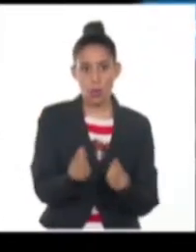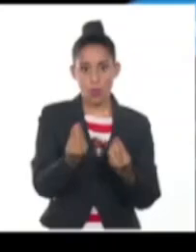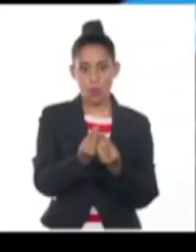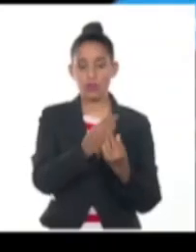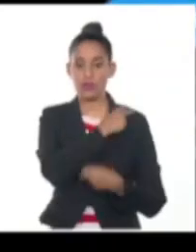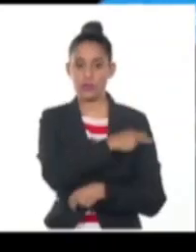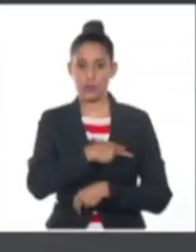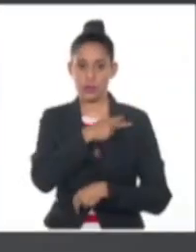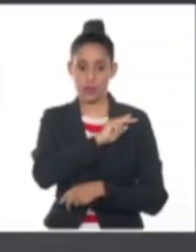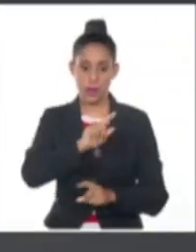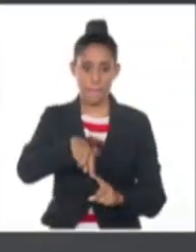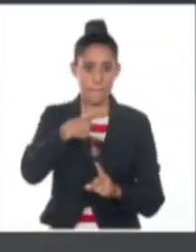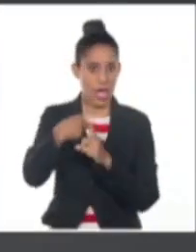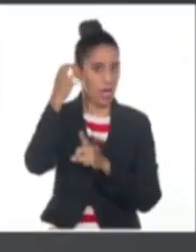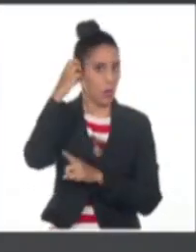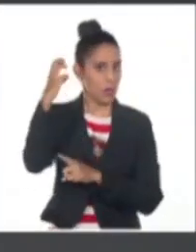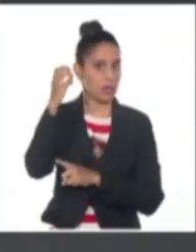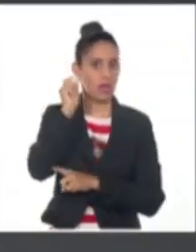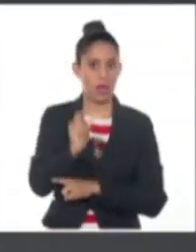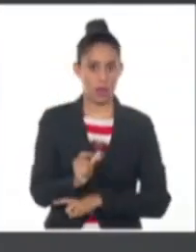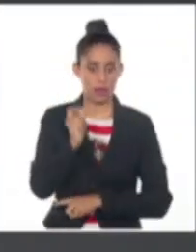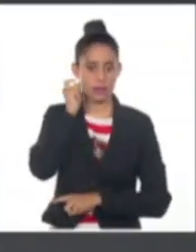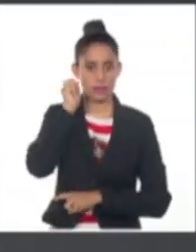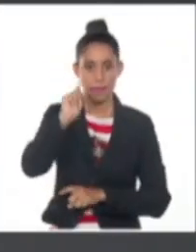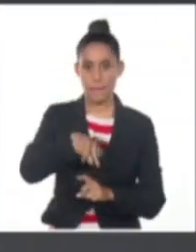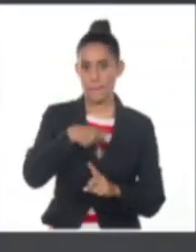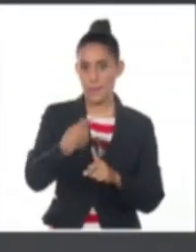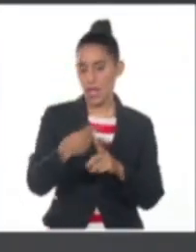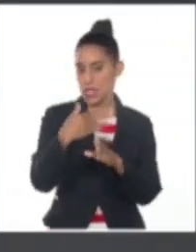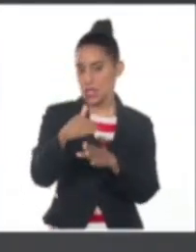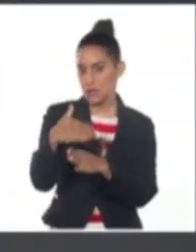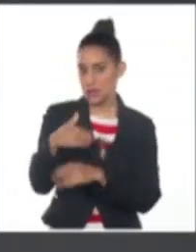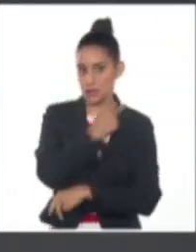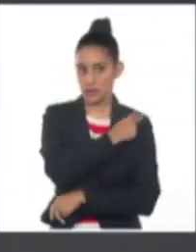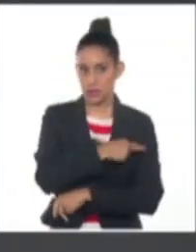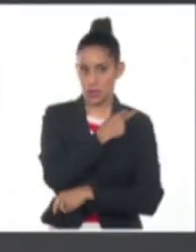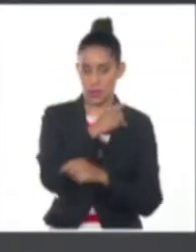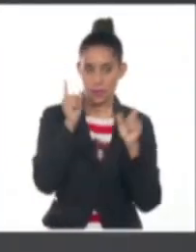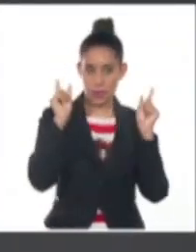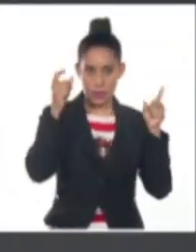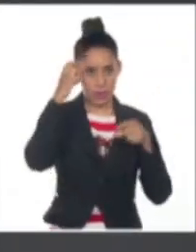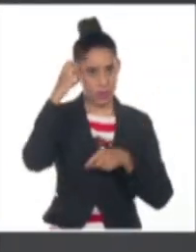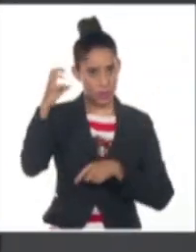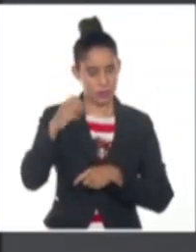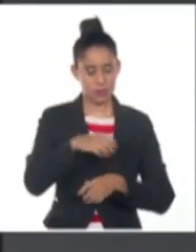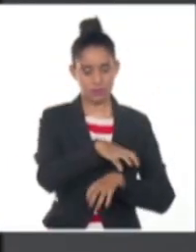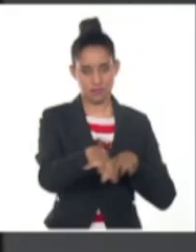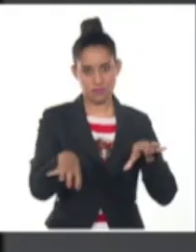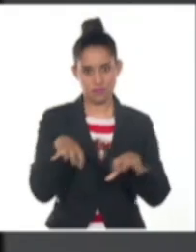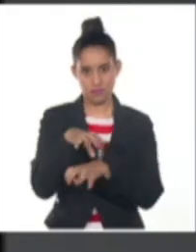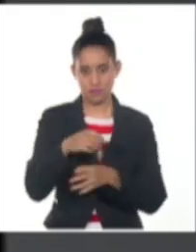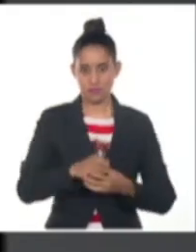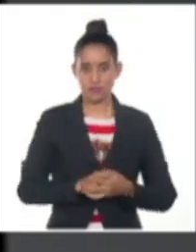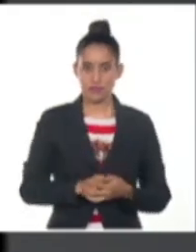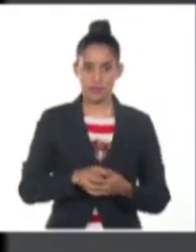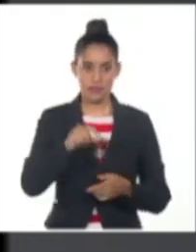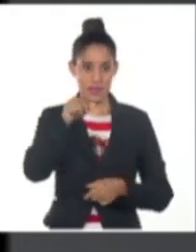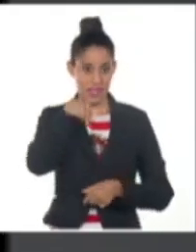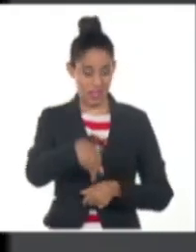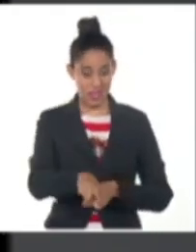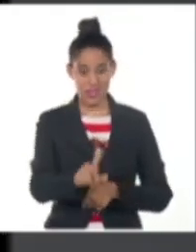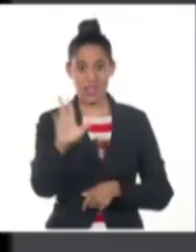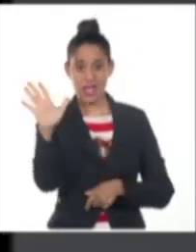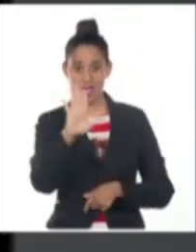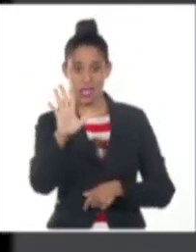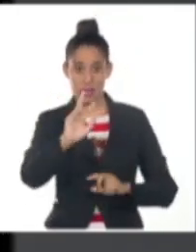la gobernadora Marieta Puey Zamora y otras autoridades políticas y gubernamentales locales. Esta es la quinta ocasión en la que